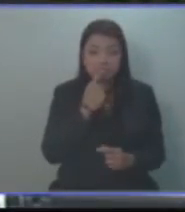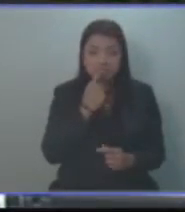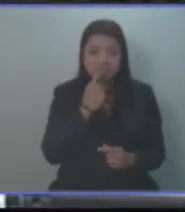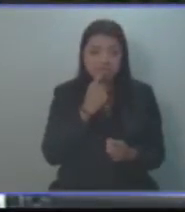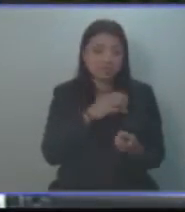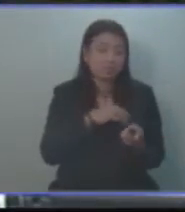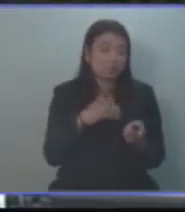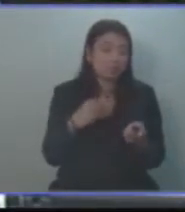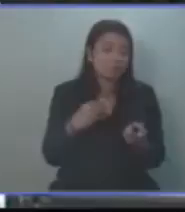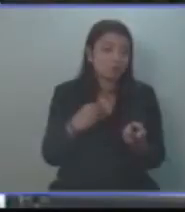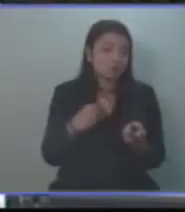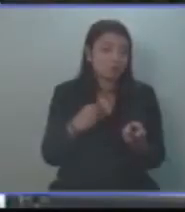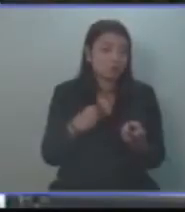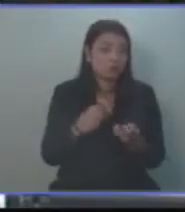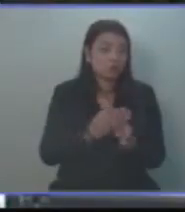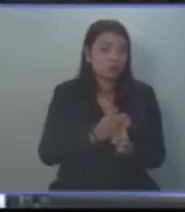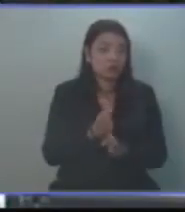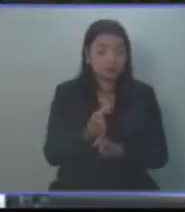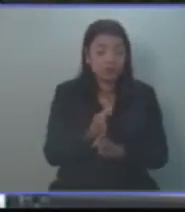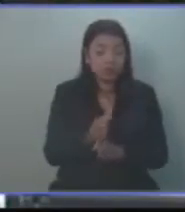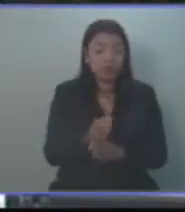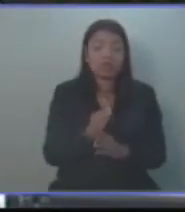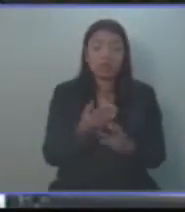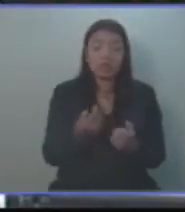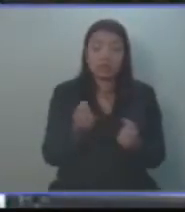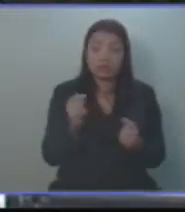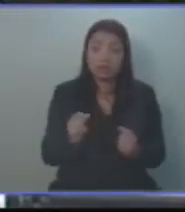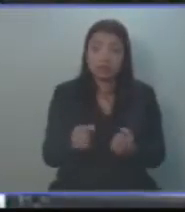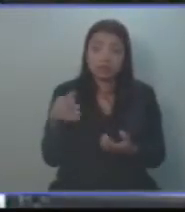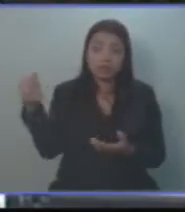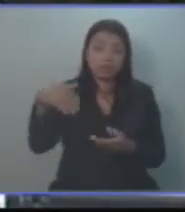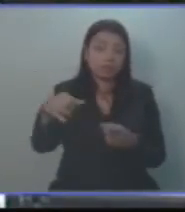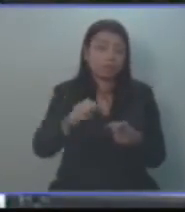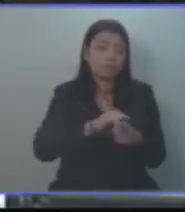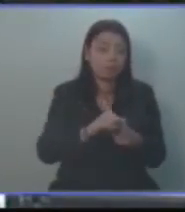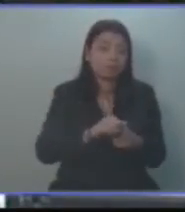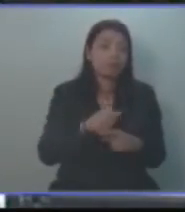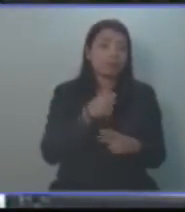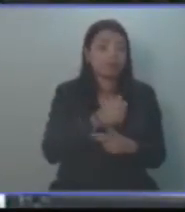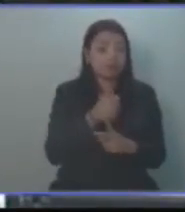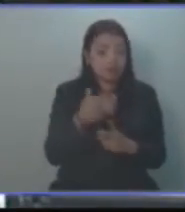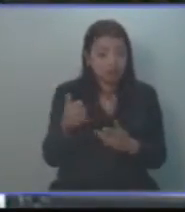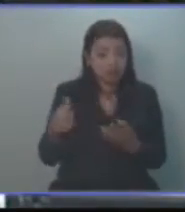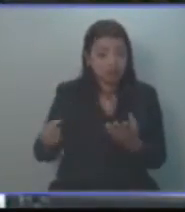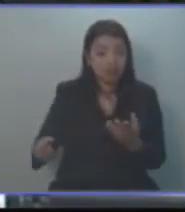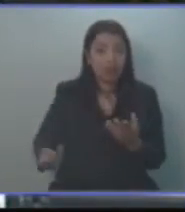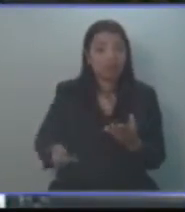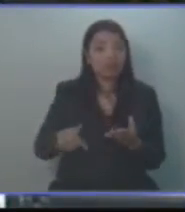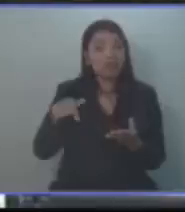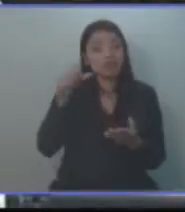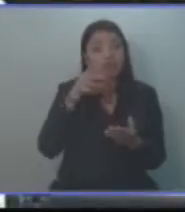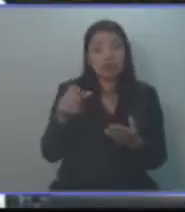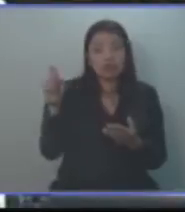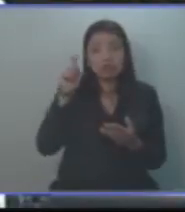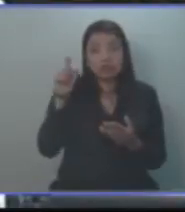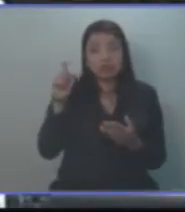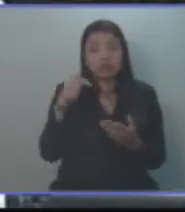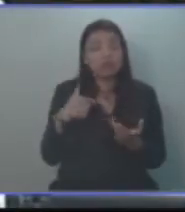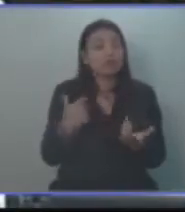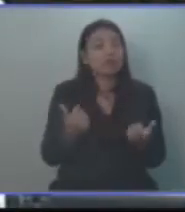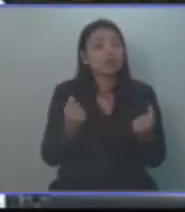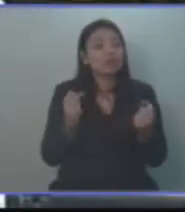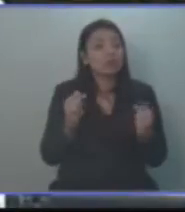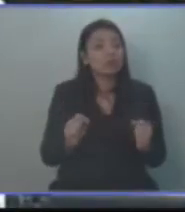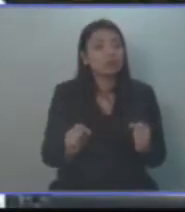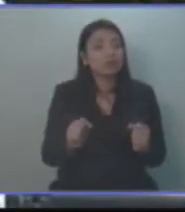odontología, así como la capacidad de formación que tenga cada institución e infraestructura, teniendo